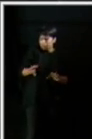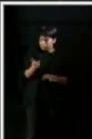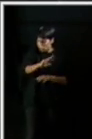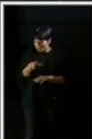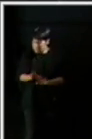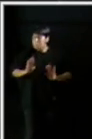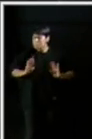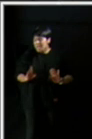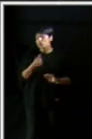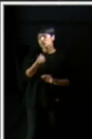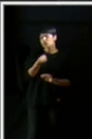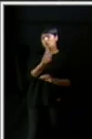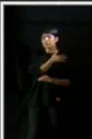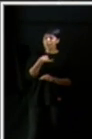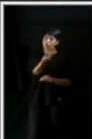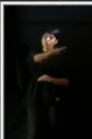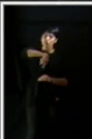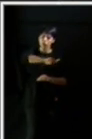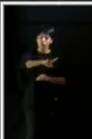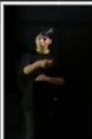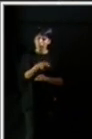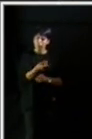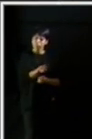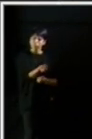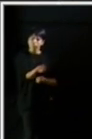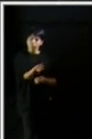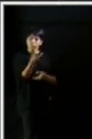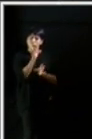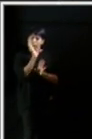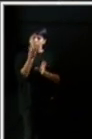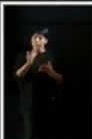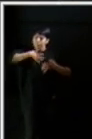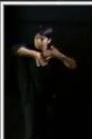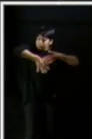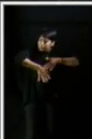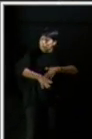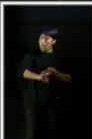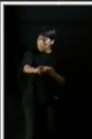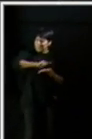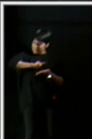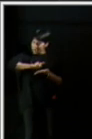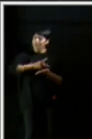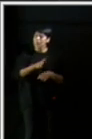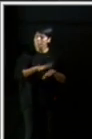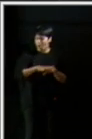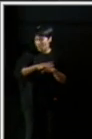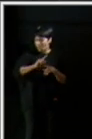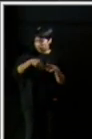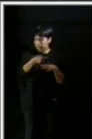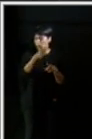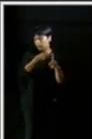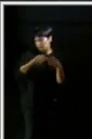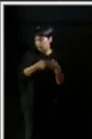y a ver si con la historia de magia os consigo que os logra veis a fuego